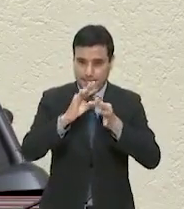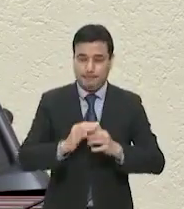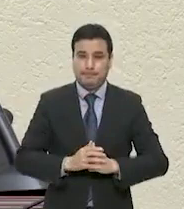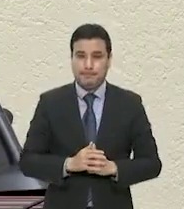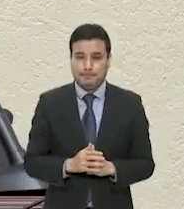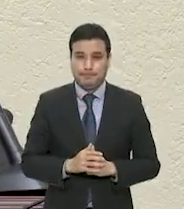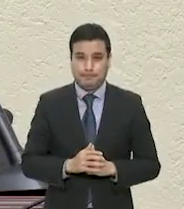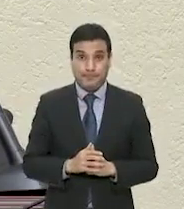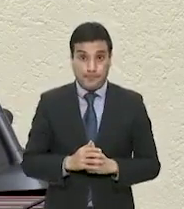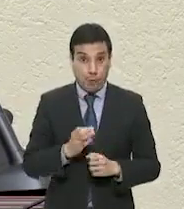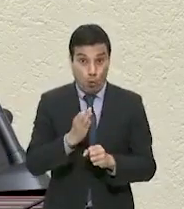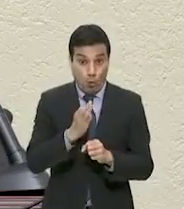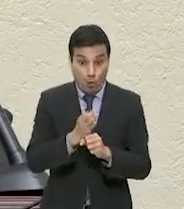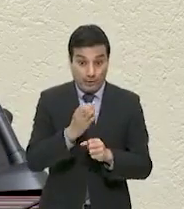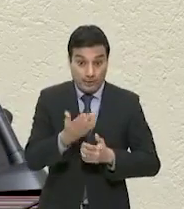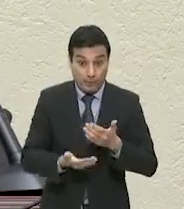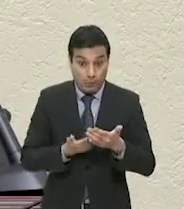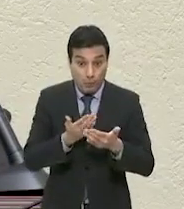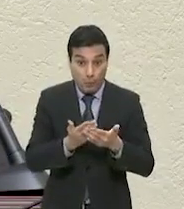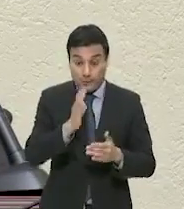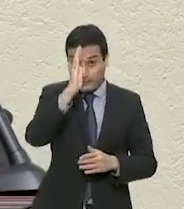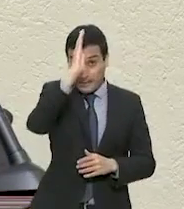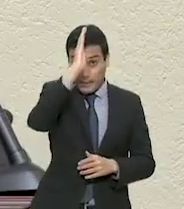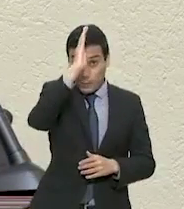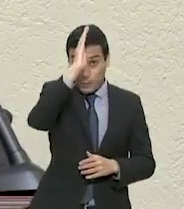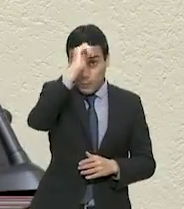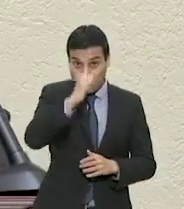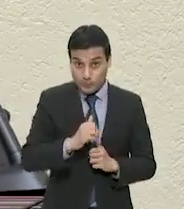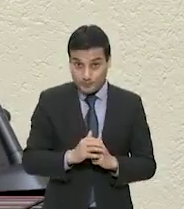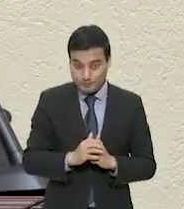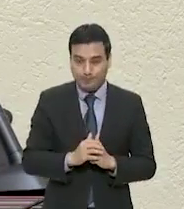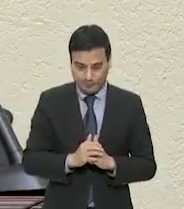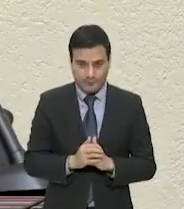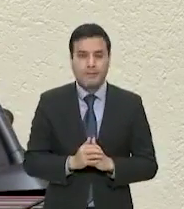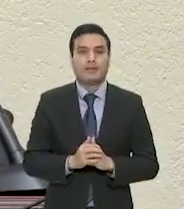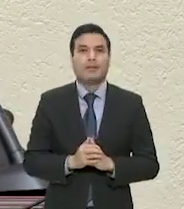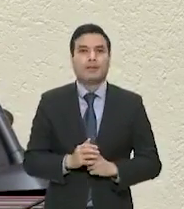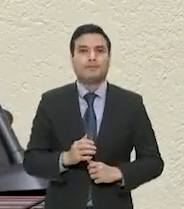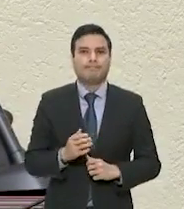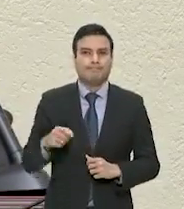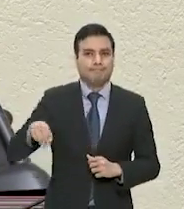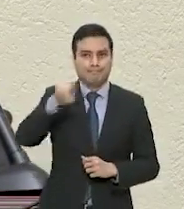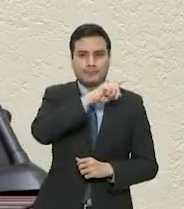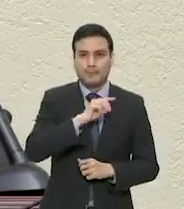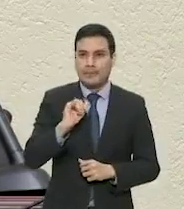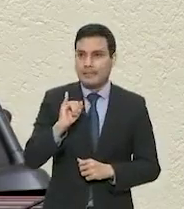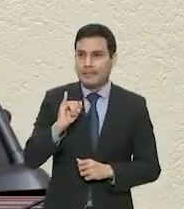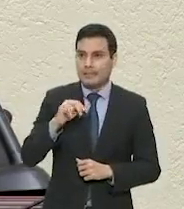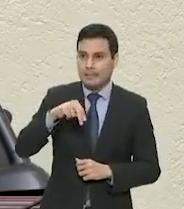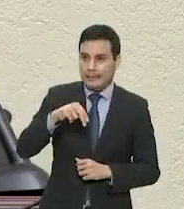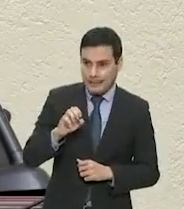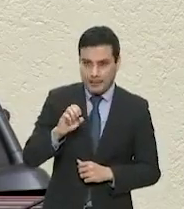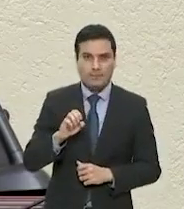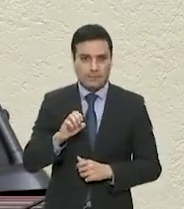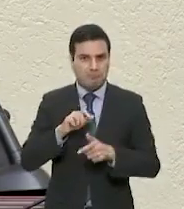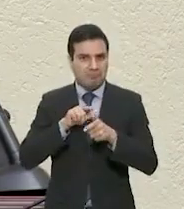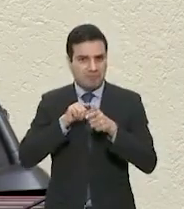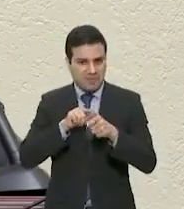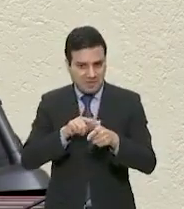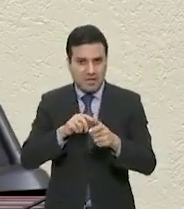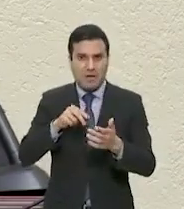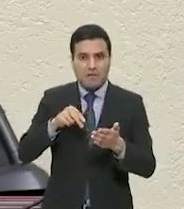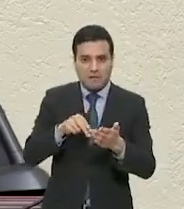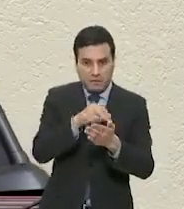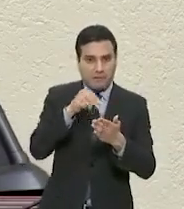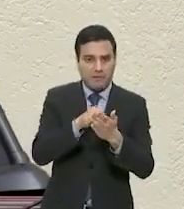del acuerdo que se pone a nuestra consideración en esta sesión el ine seguirá avanzando en la revisión de los millones de firmas de apoyos que